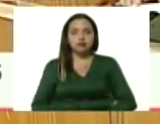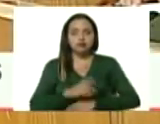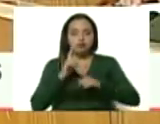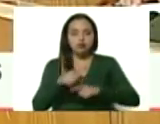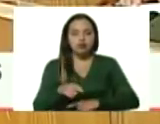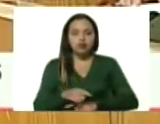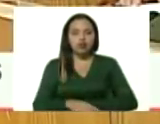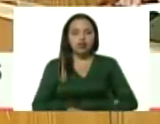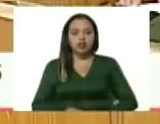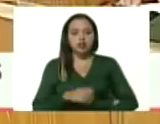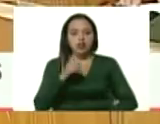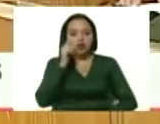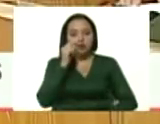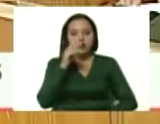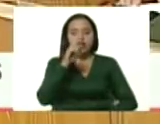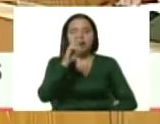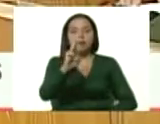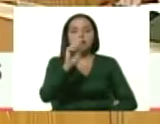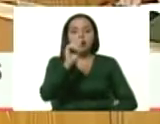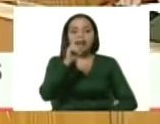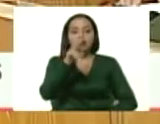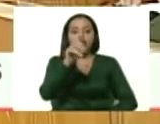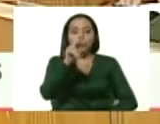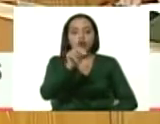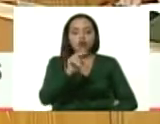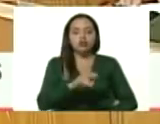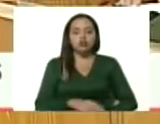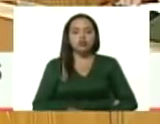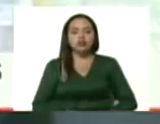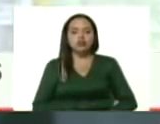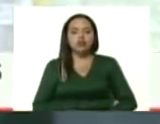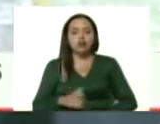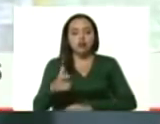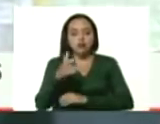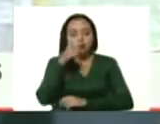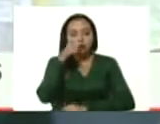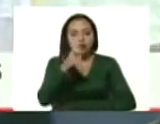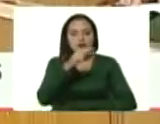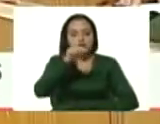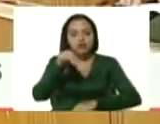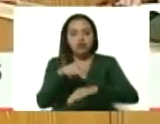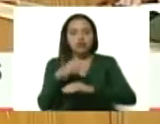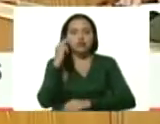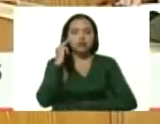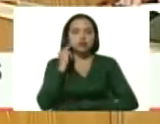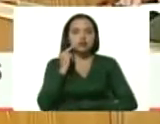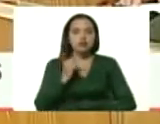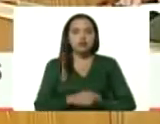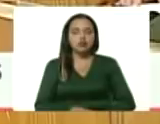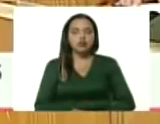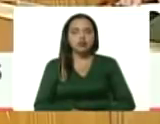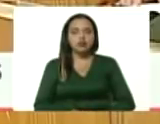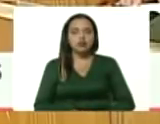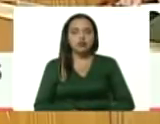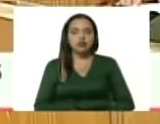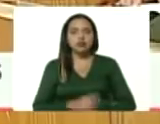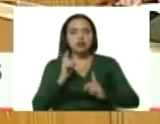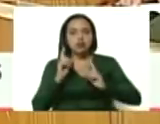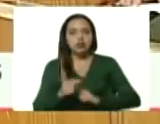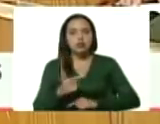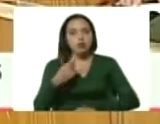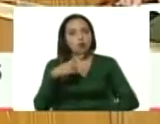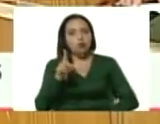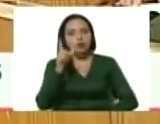Fabio Zabarce Pavón, comandante general de la Guardia Nacional Bolivariana, al mayor general Manuel Gregorio